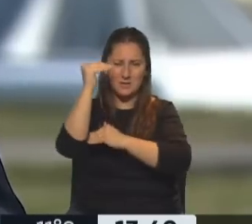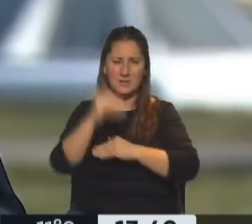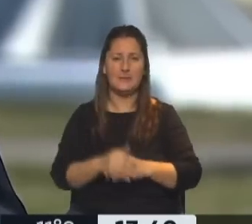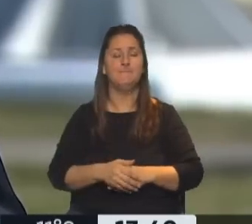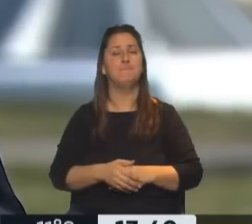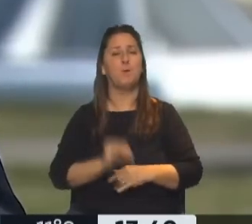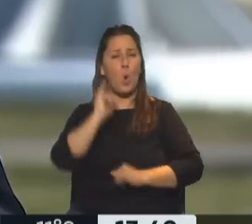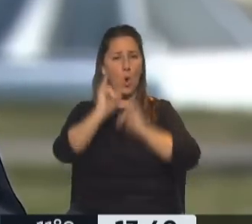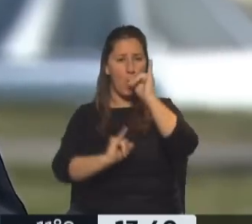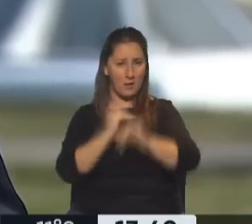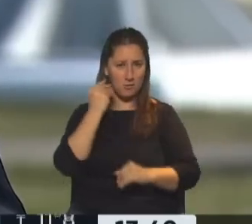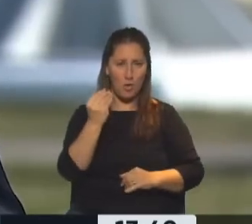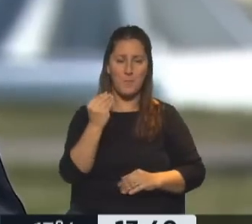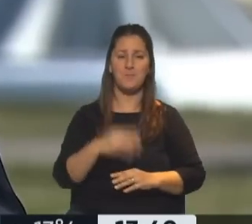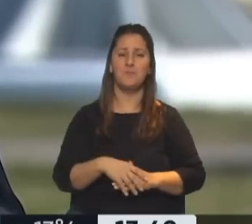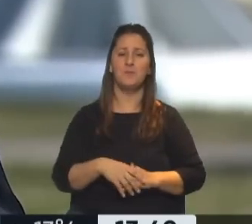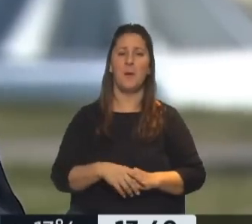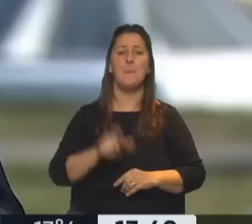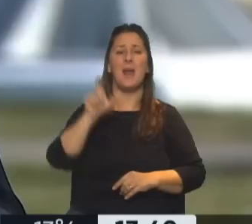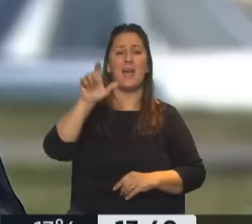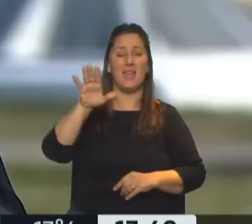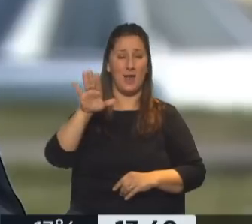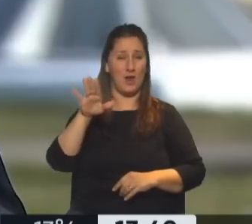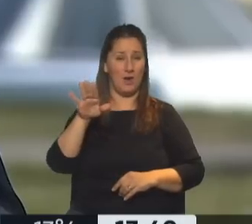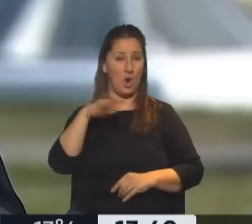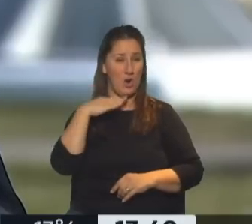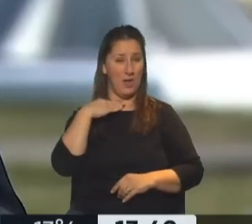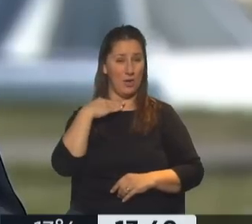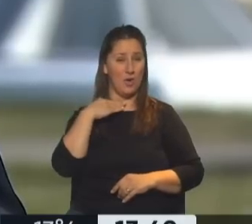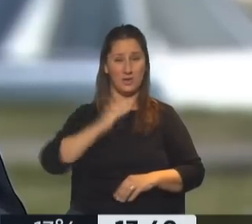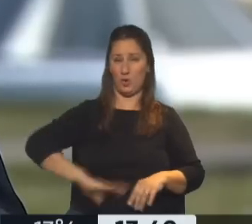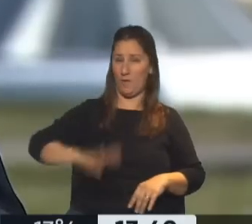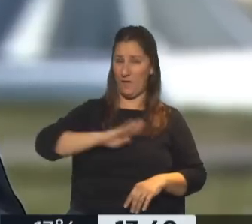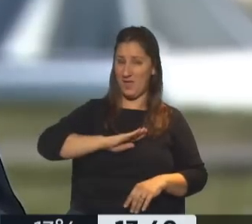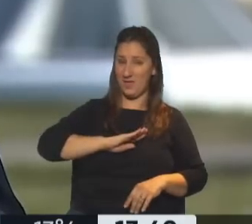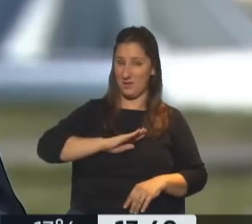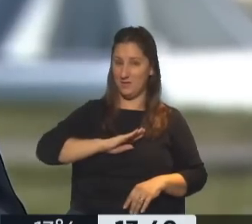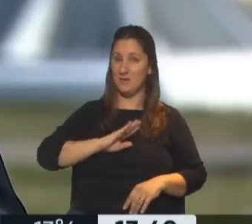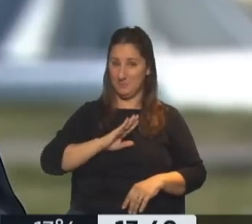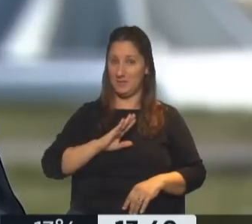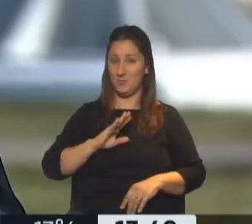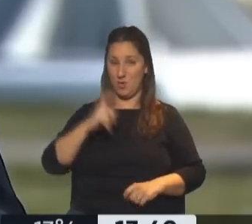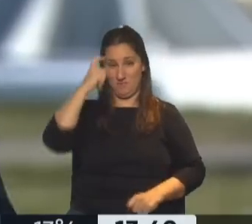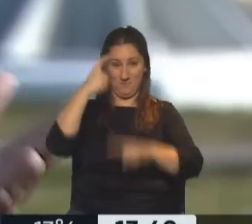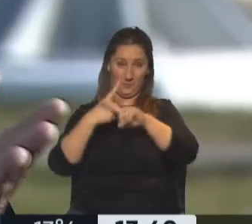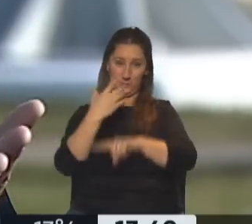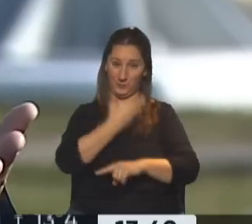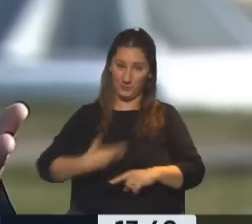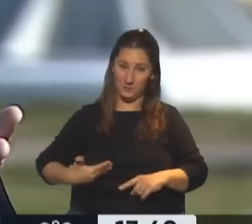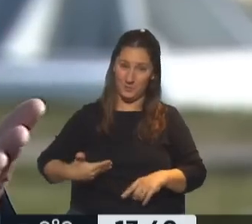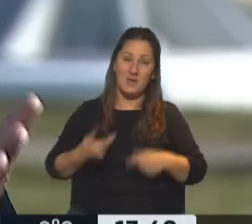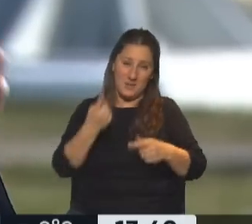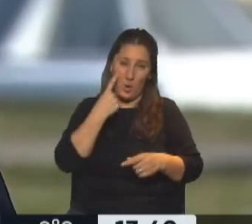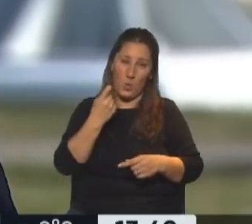Yo esto lo cuento para que esos ladrones de guante blanco que tanto se ofenden porque los llamo así, se den cuenta que no son otra